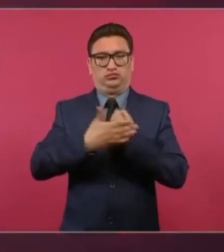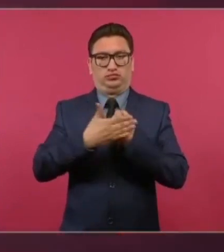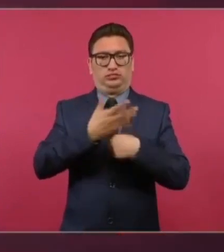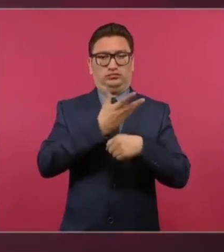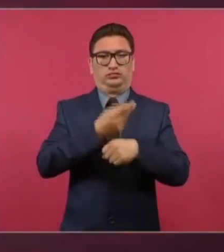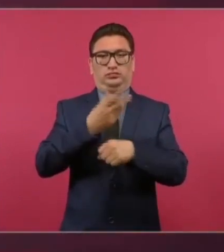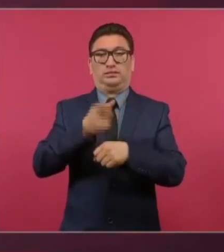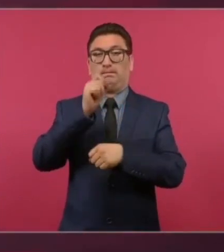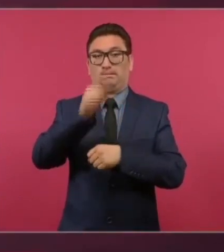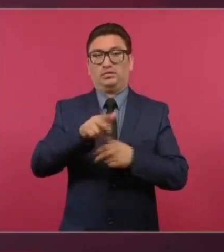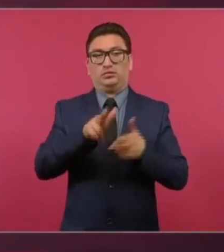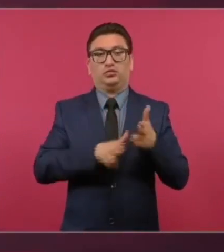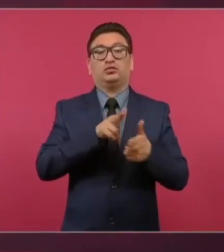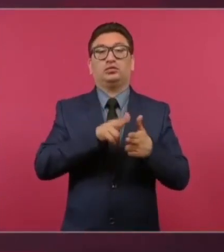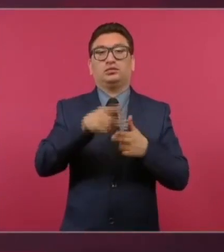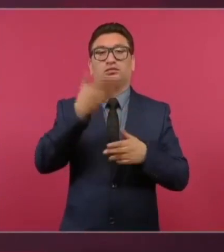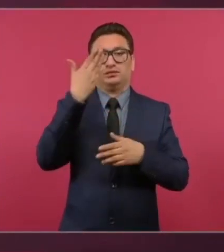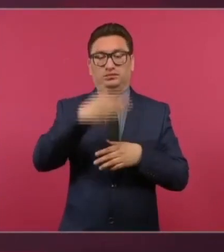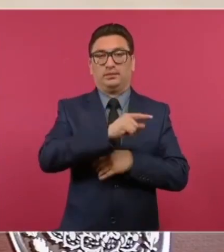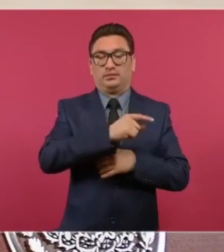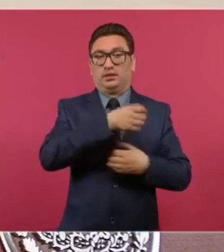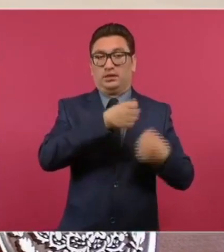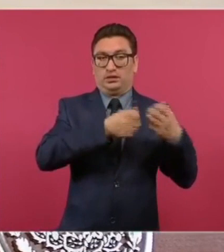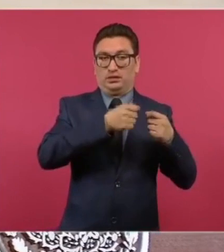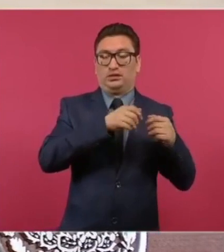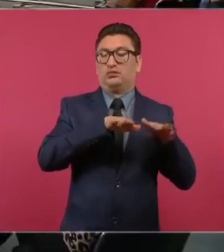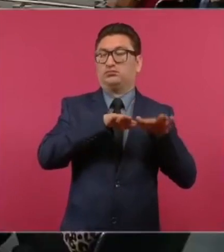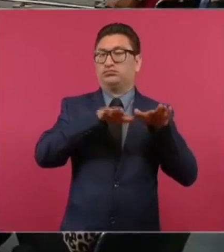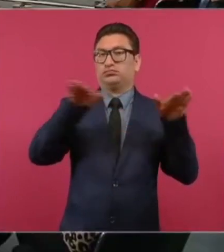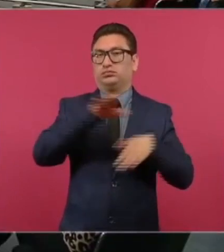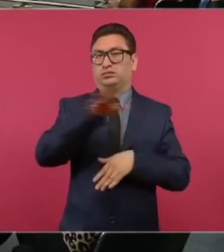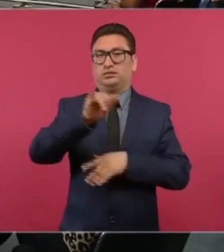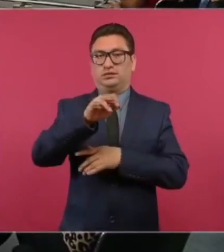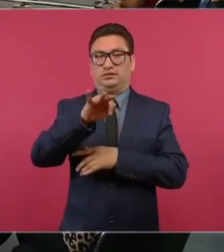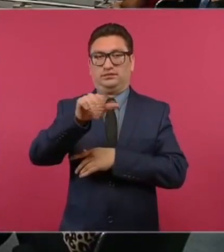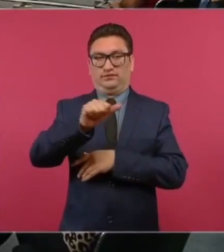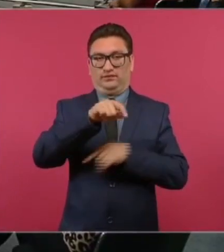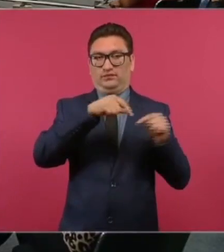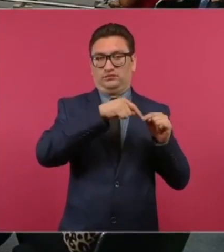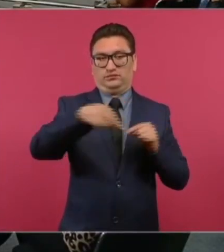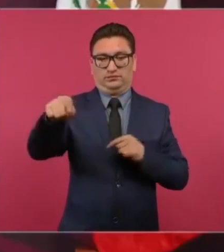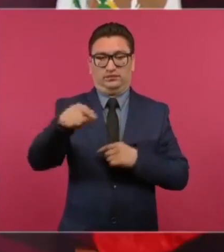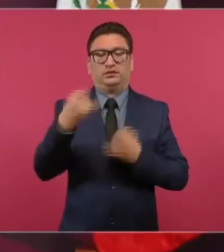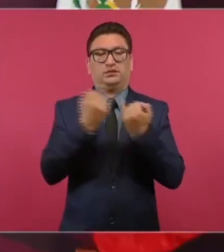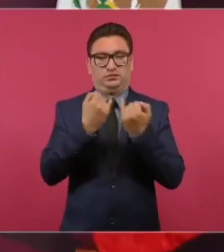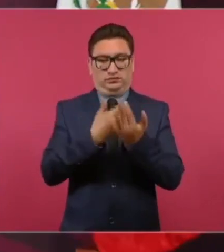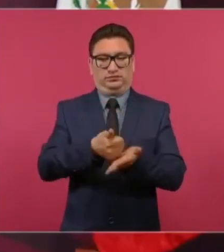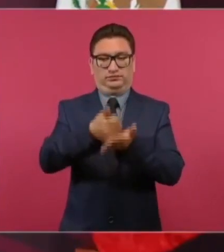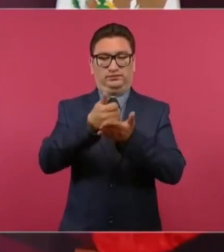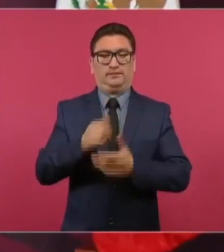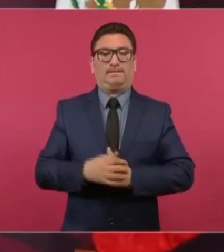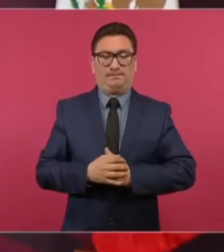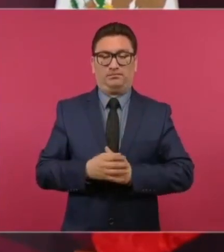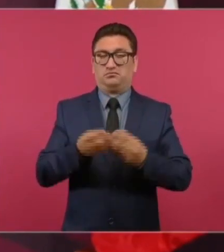del tren. No hay otro vato interurbano. Aeropuerto. Por todo lo que ha hecho. Sí, esa obra va a